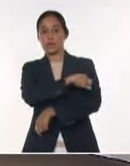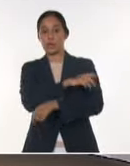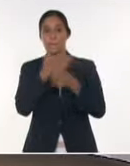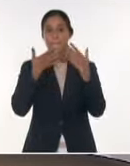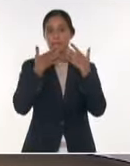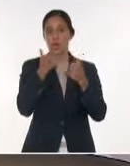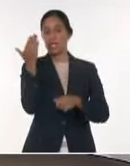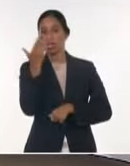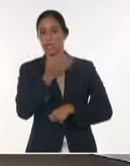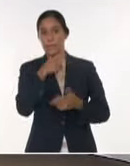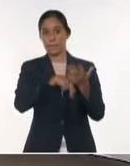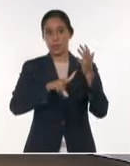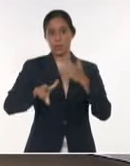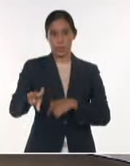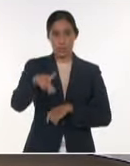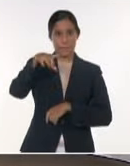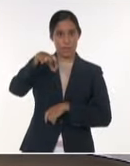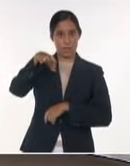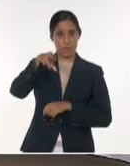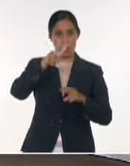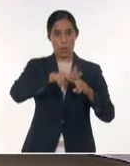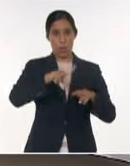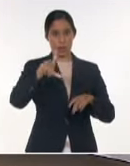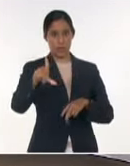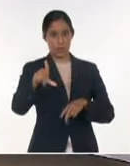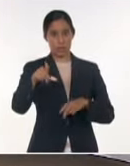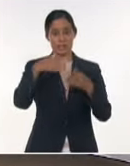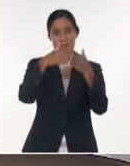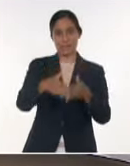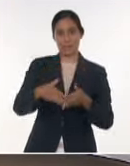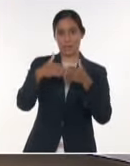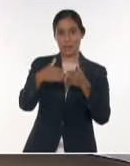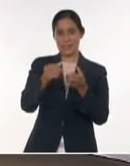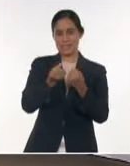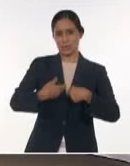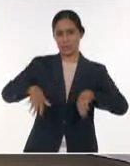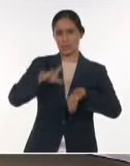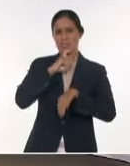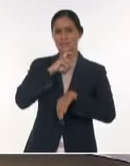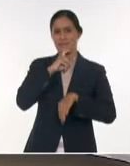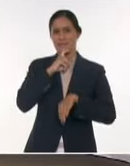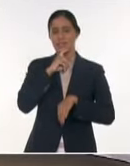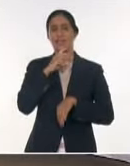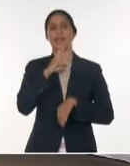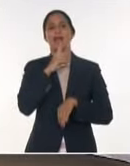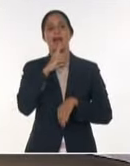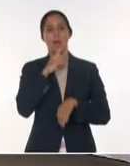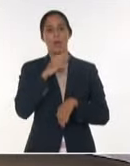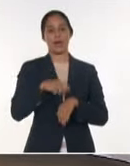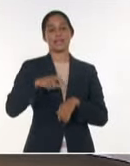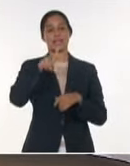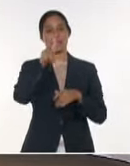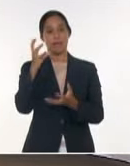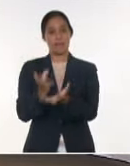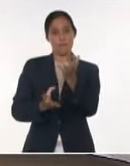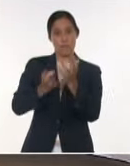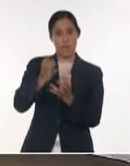del Río, Holguín y Granma, mientras las condiciones de mayor escasez persisten en Cienfuegos, Artemisa